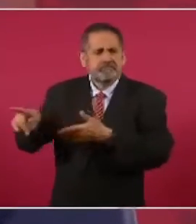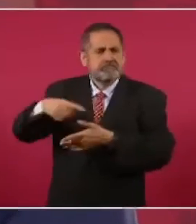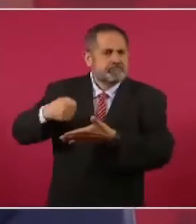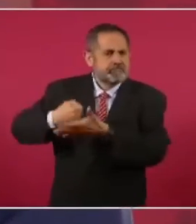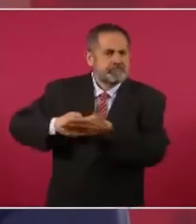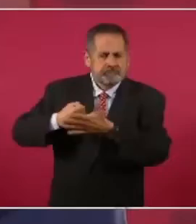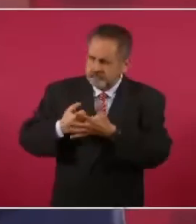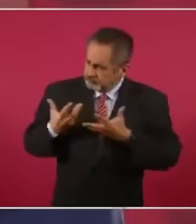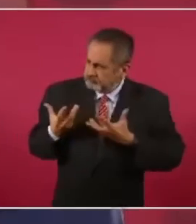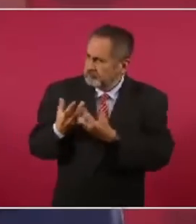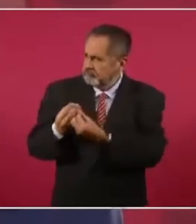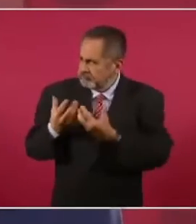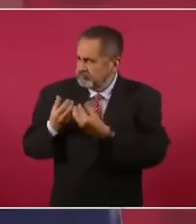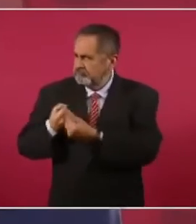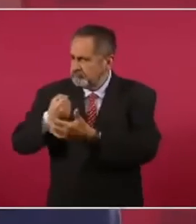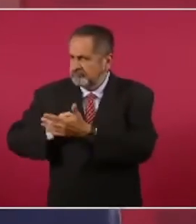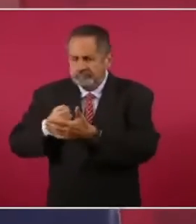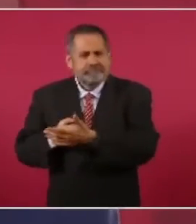movimientos.